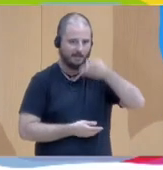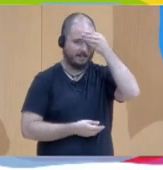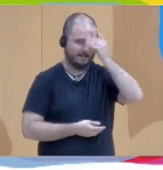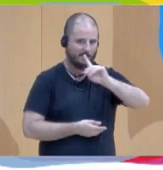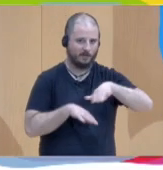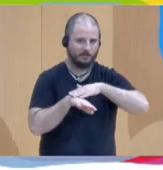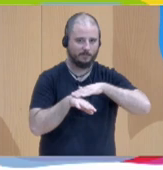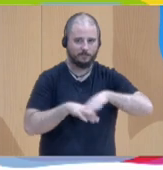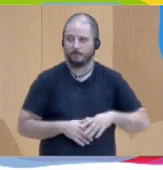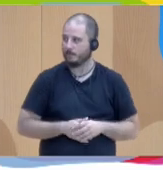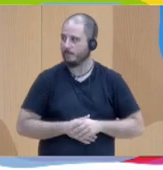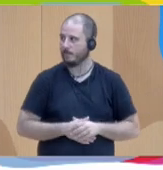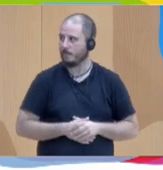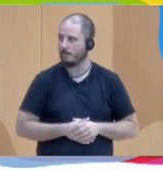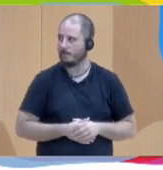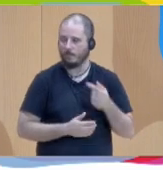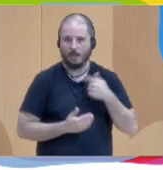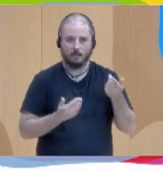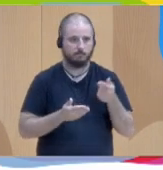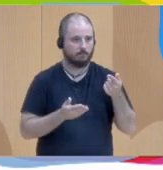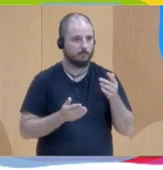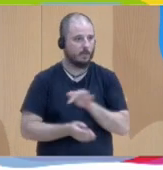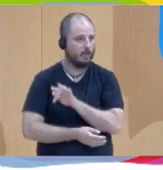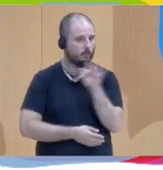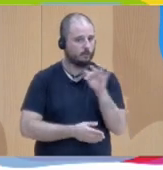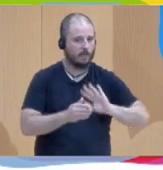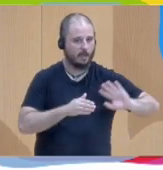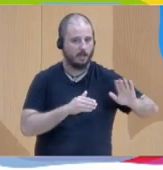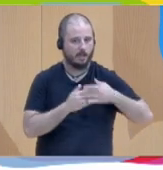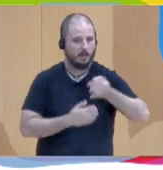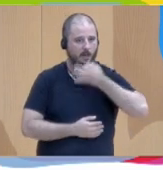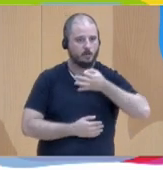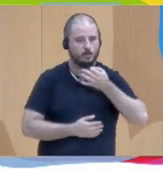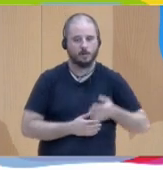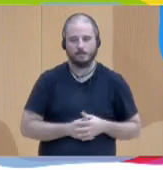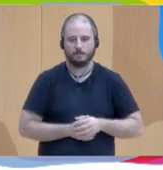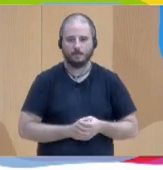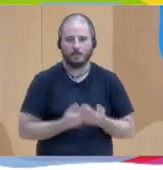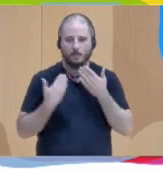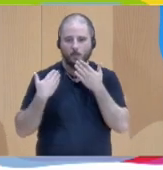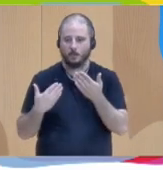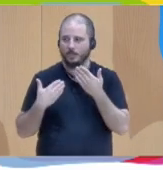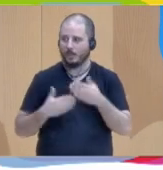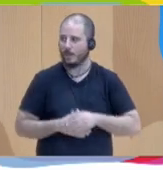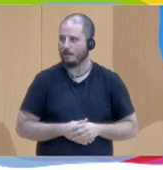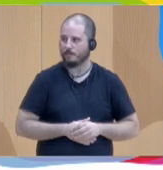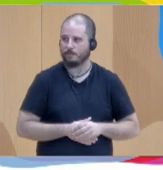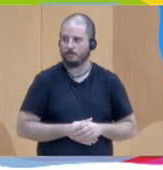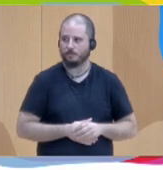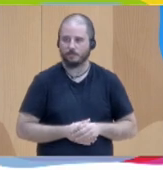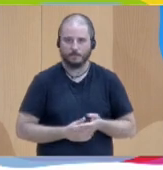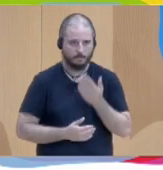quit mi agua si quieres otro él realiza la clausura Pues nada Muchísimas gracias la